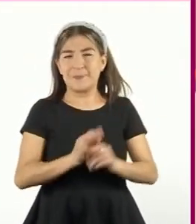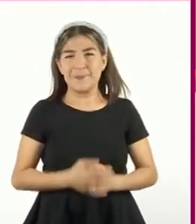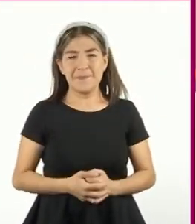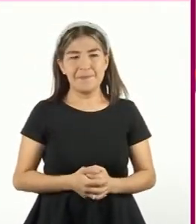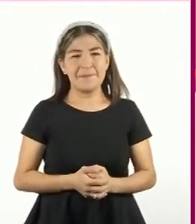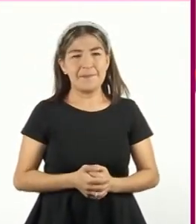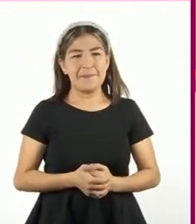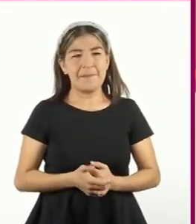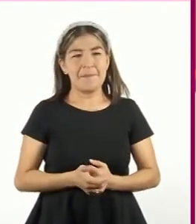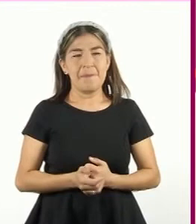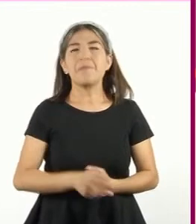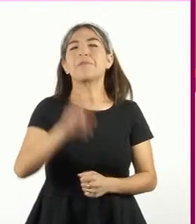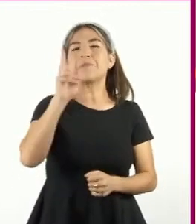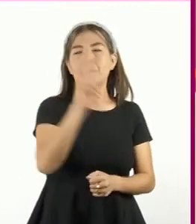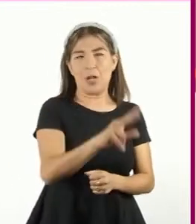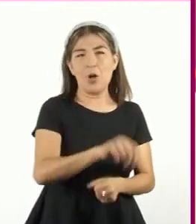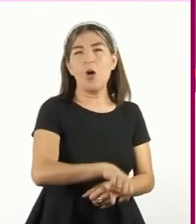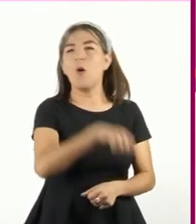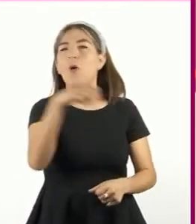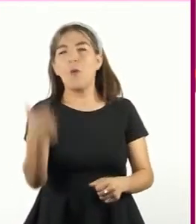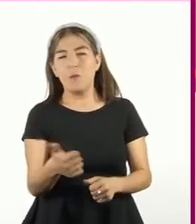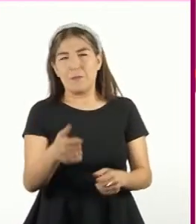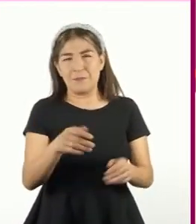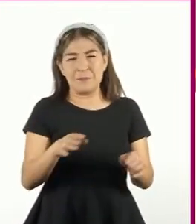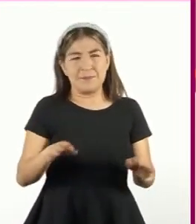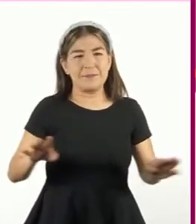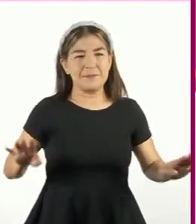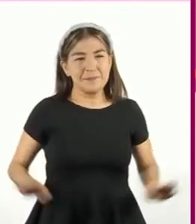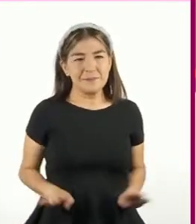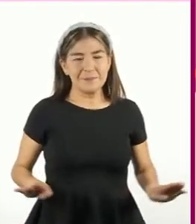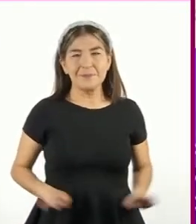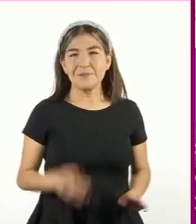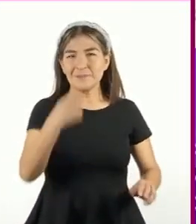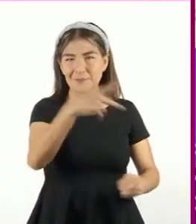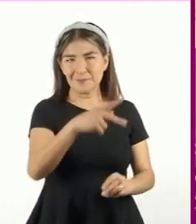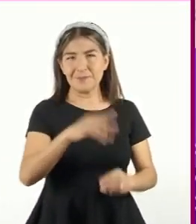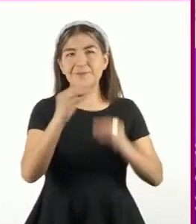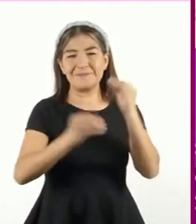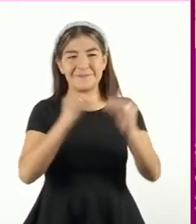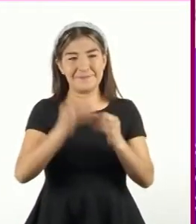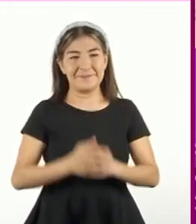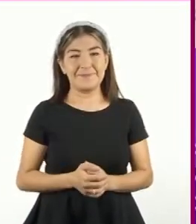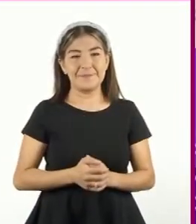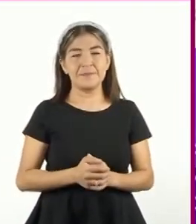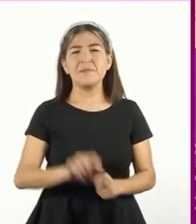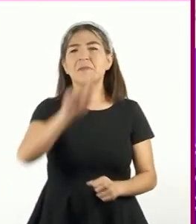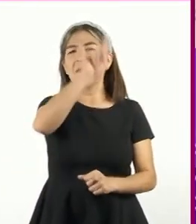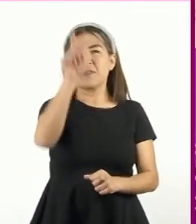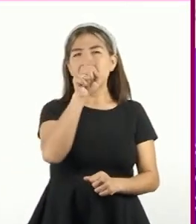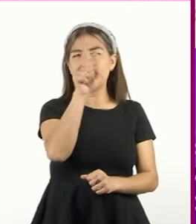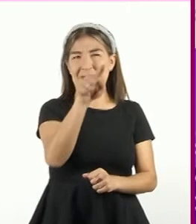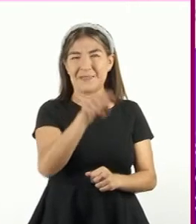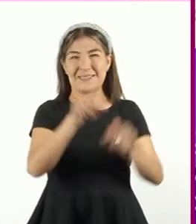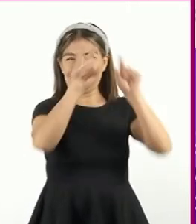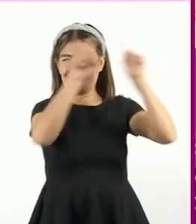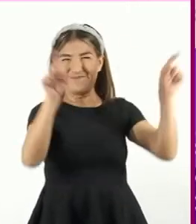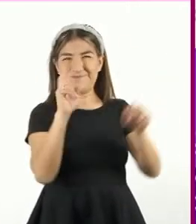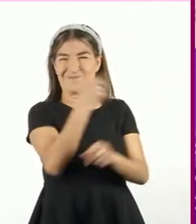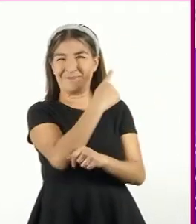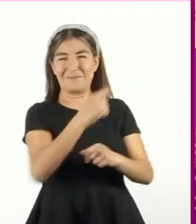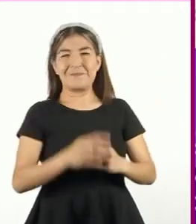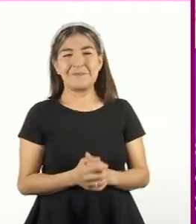Veamos una segunda forma de reacción ante el conflicto. El signo de interrogación en la primera